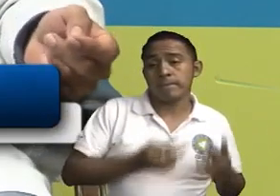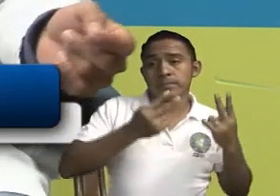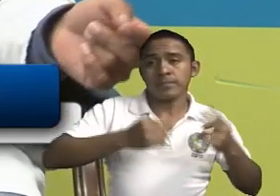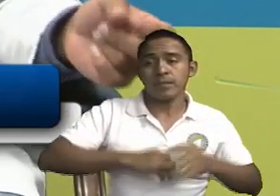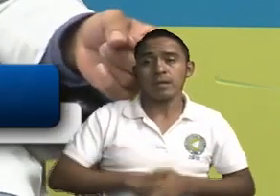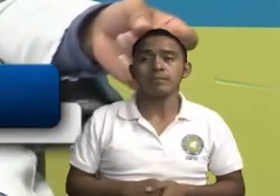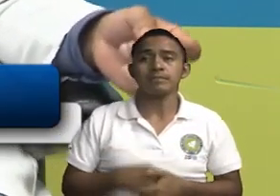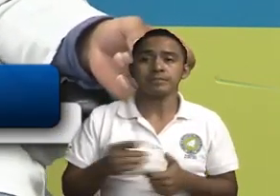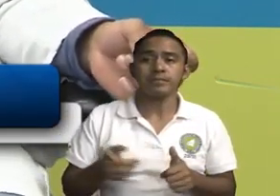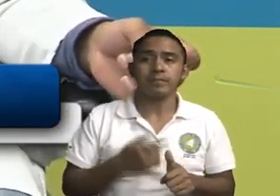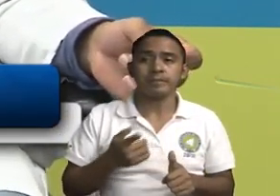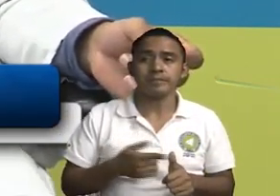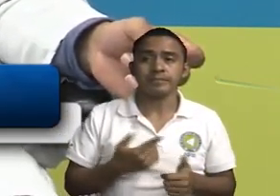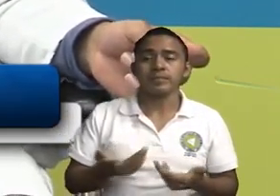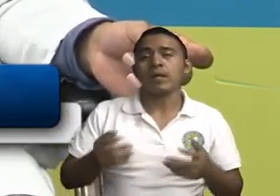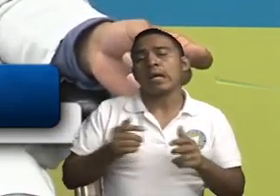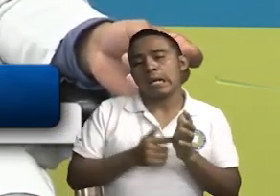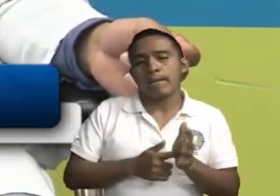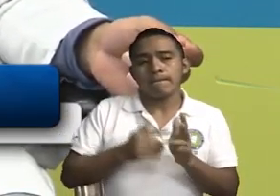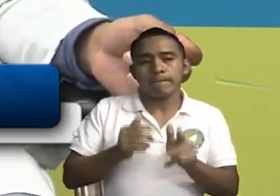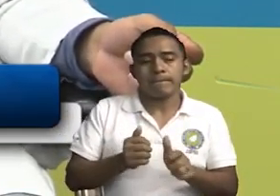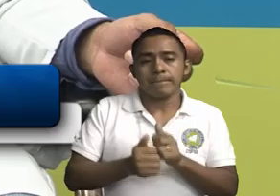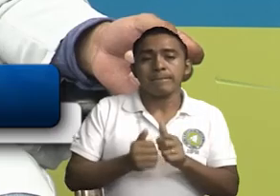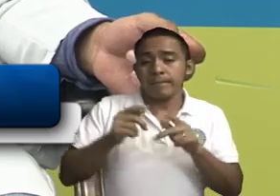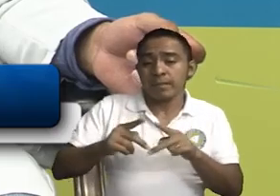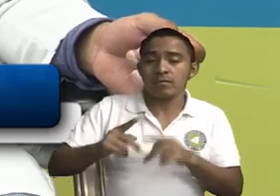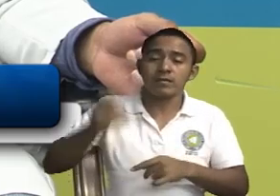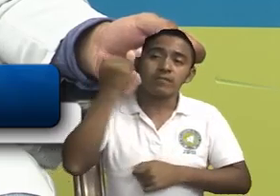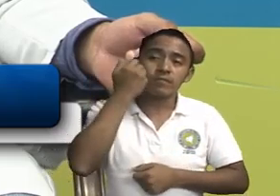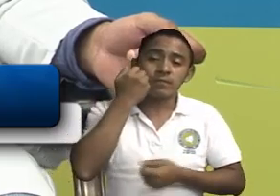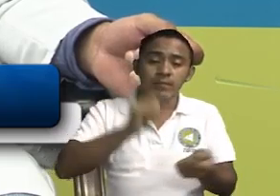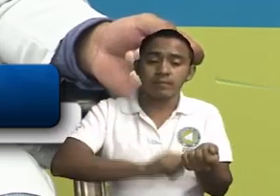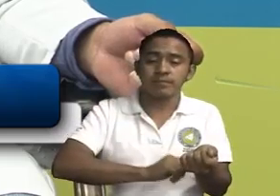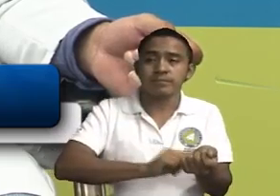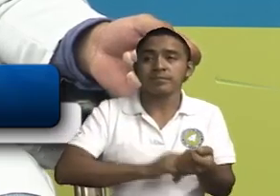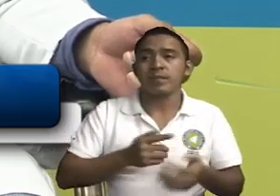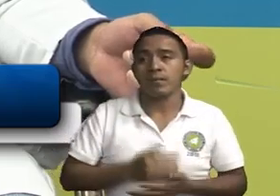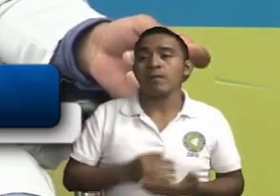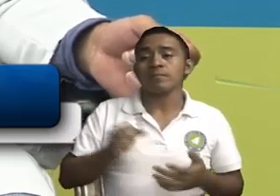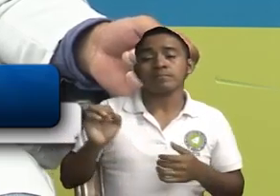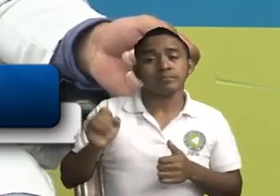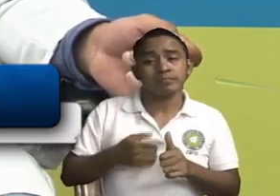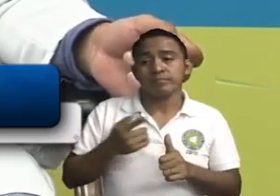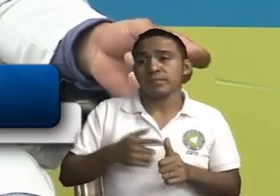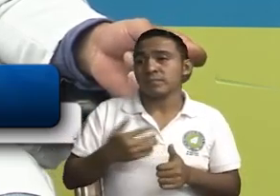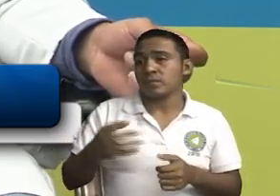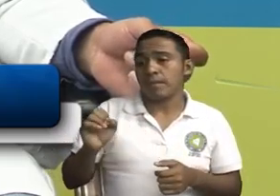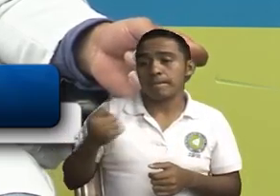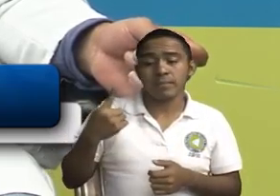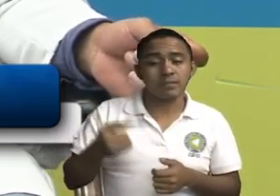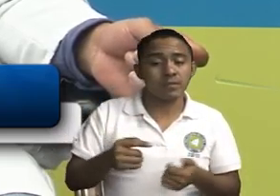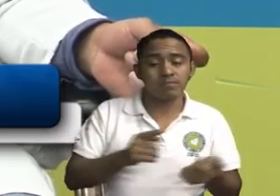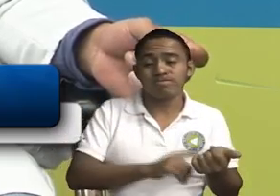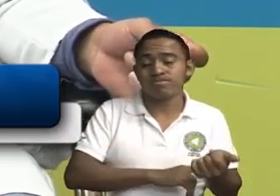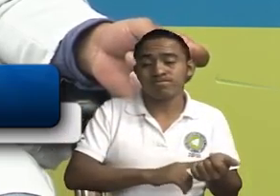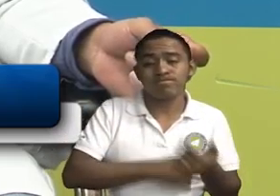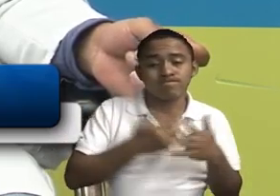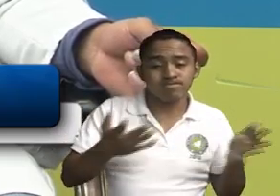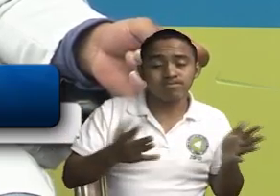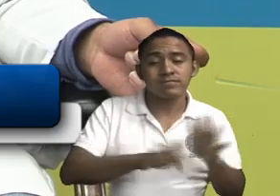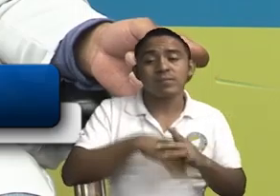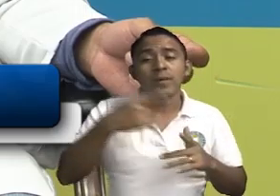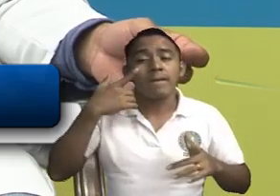primero que haces en este caso, por ejemplo, los diabéticos, lo primero que haces en este caso es, tenés que tratar tu comorbilidad de base. Tenés